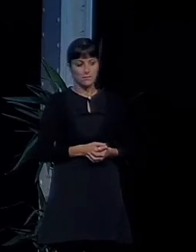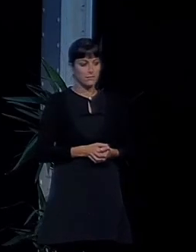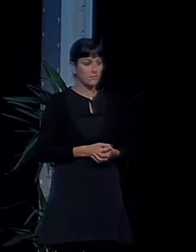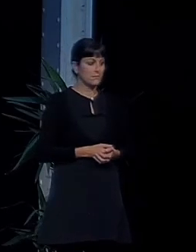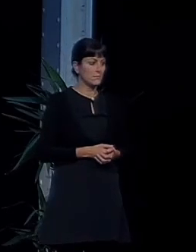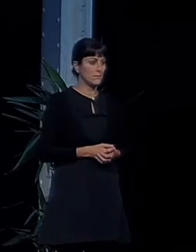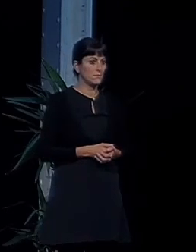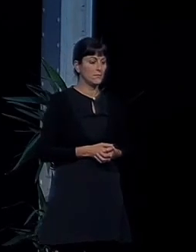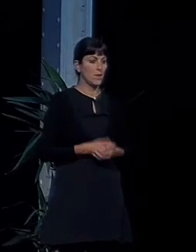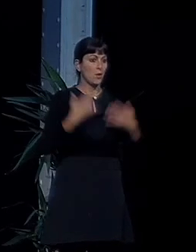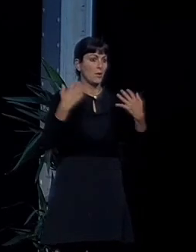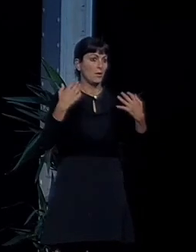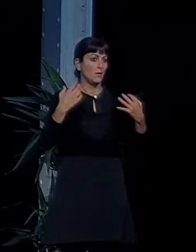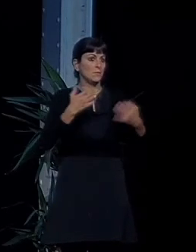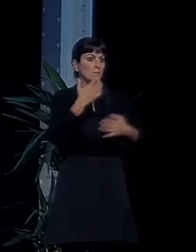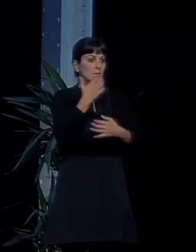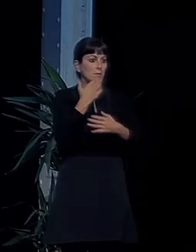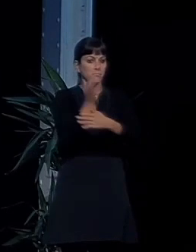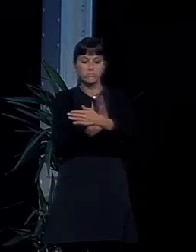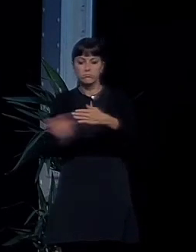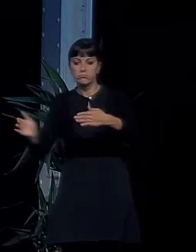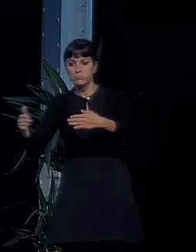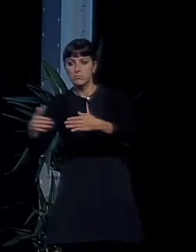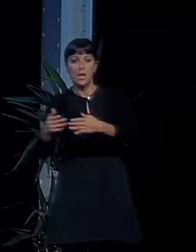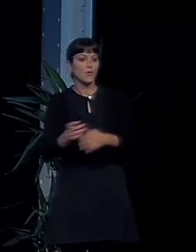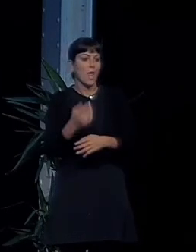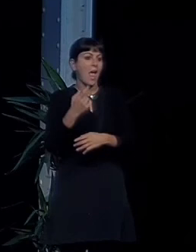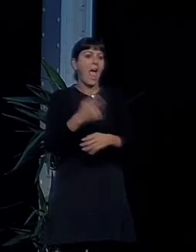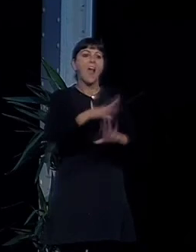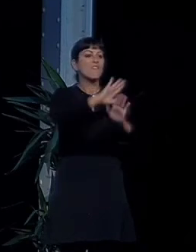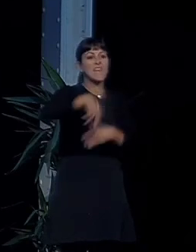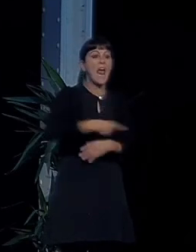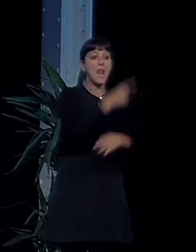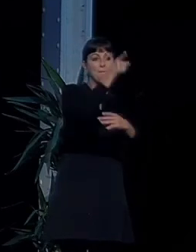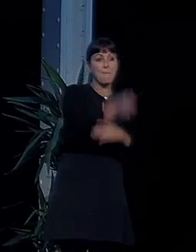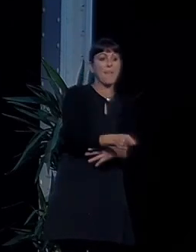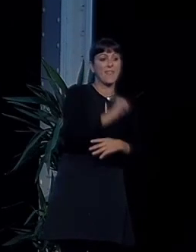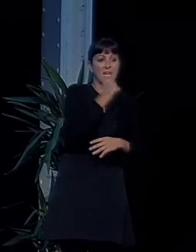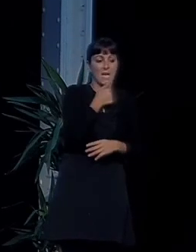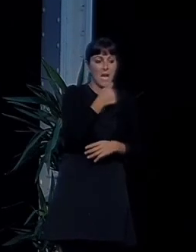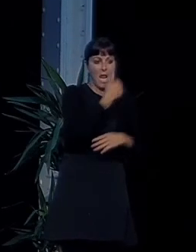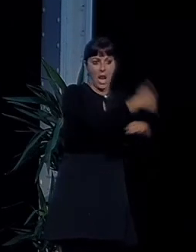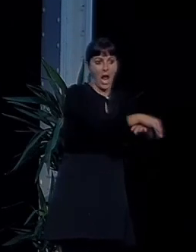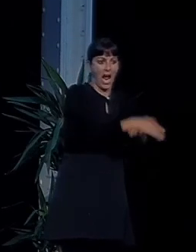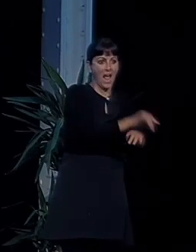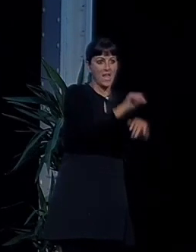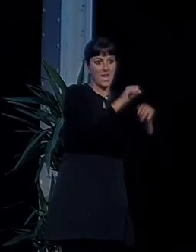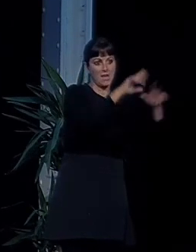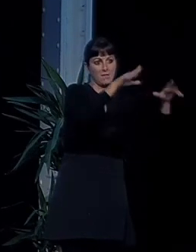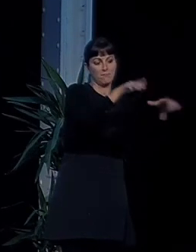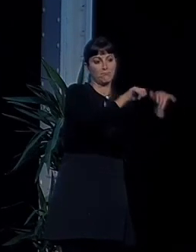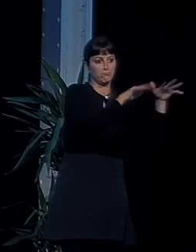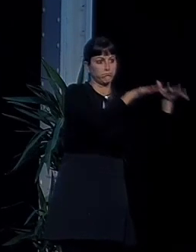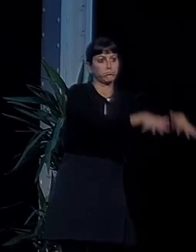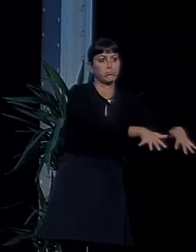lo que manda la calle, sí, eso es evidente. No, lo que manda la calle o la sociedad. Claro, ¿no? Y que debe. O sea, yo de hecho, el